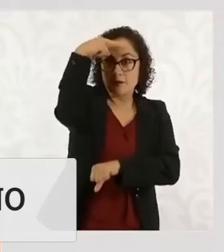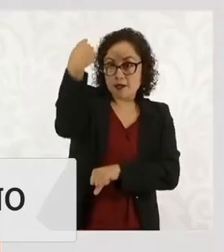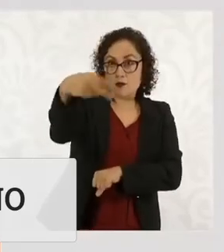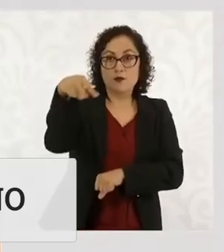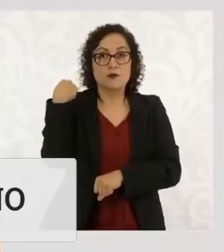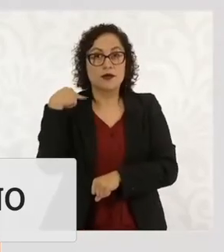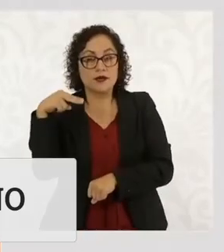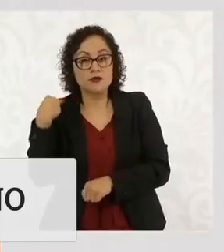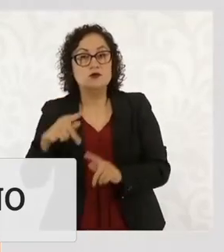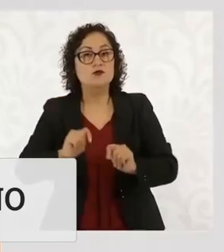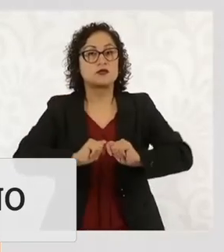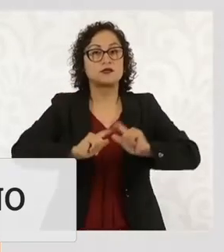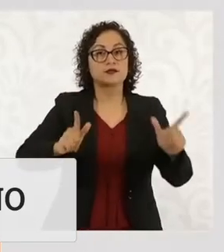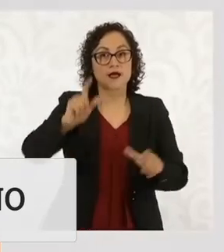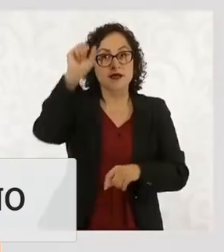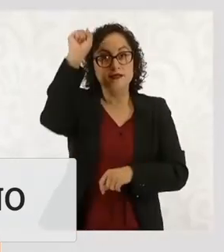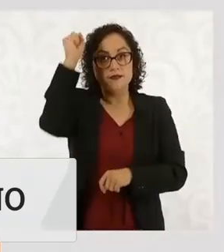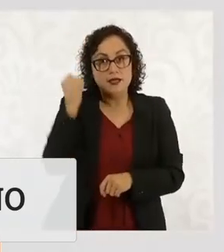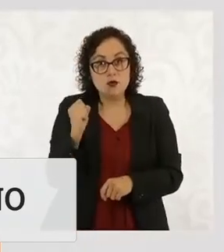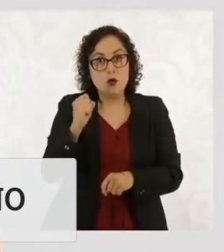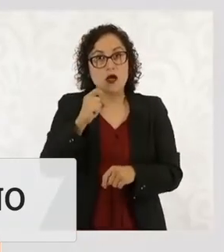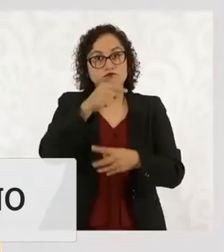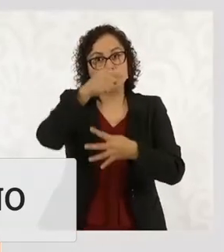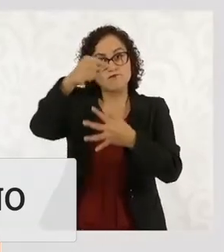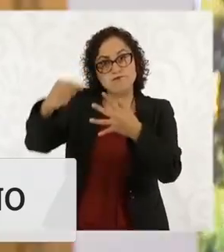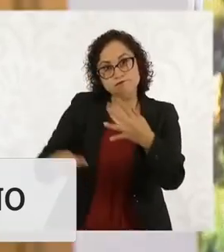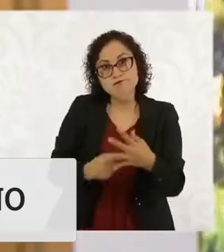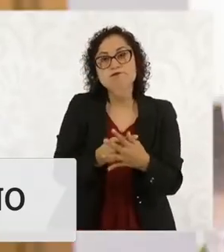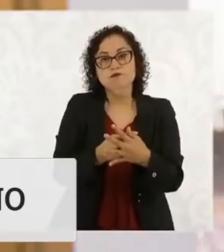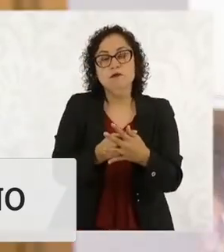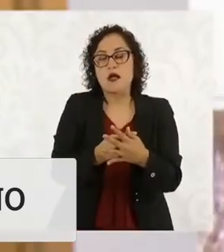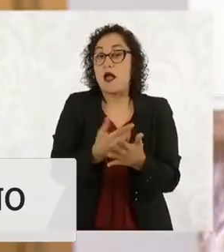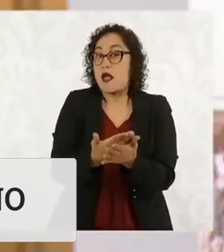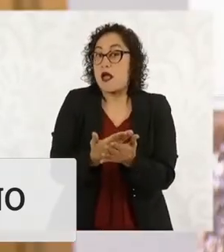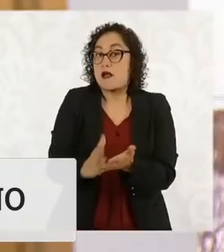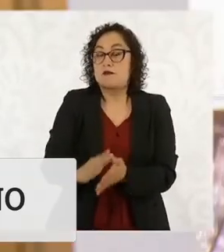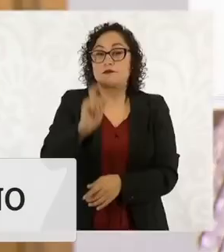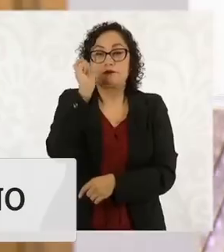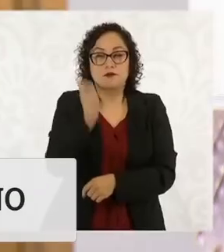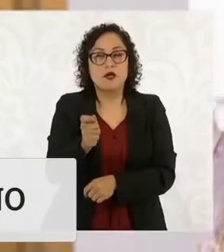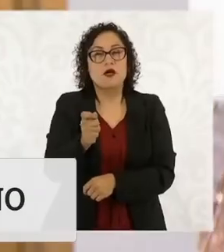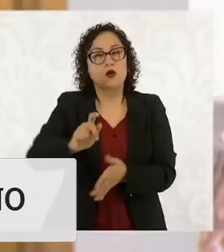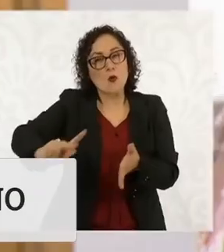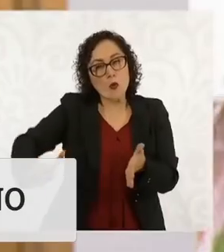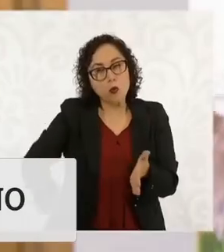y Sinaloa. Además, prácticamente estamos rehaciendo nuevamente